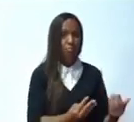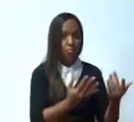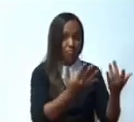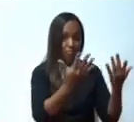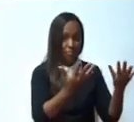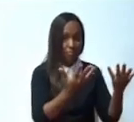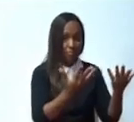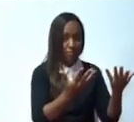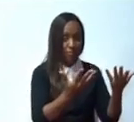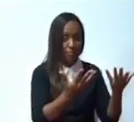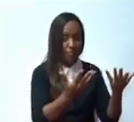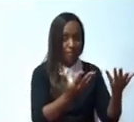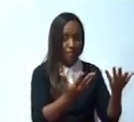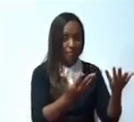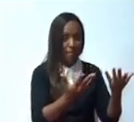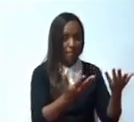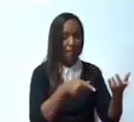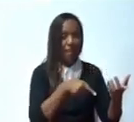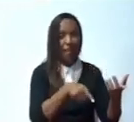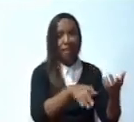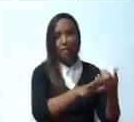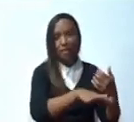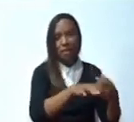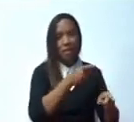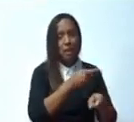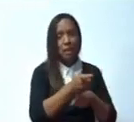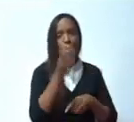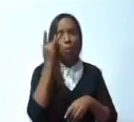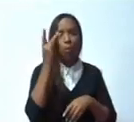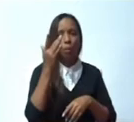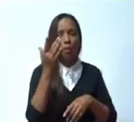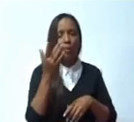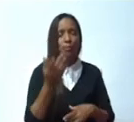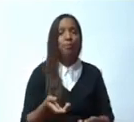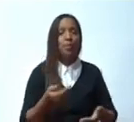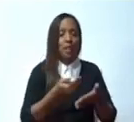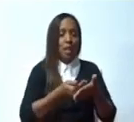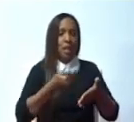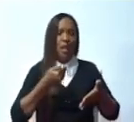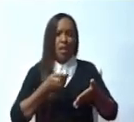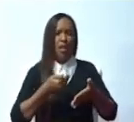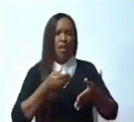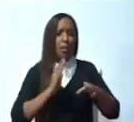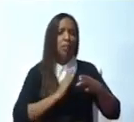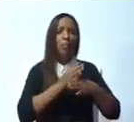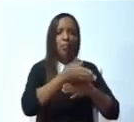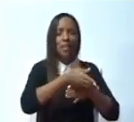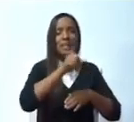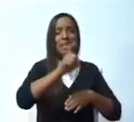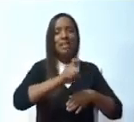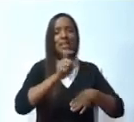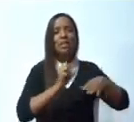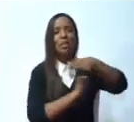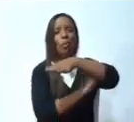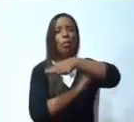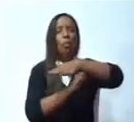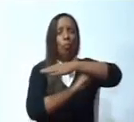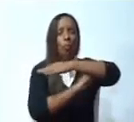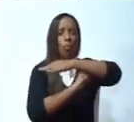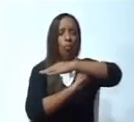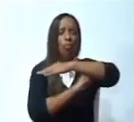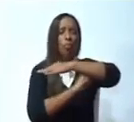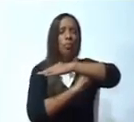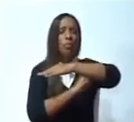Nueva. Ese puente, honorable señor presidente, que es un puente que no es de